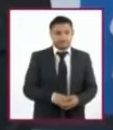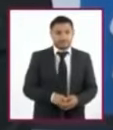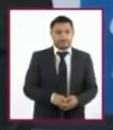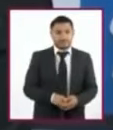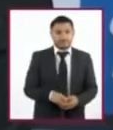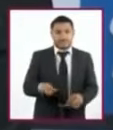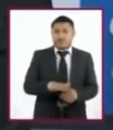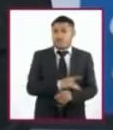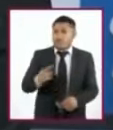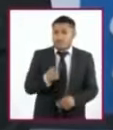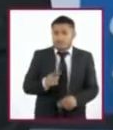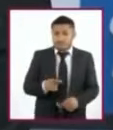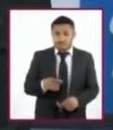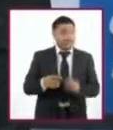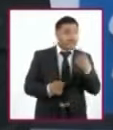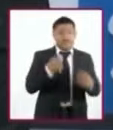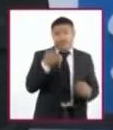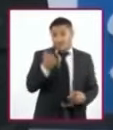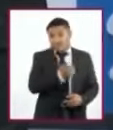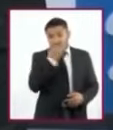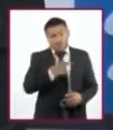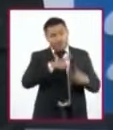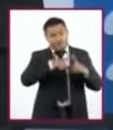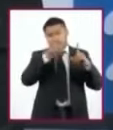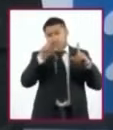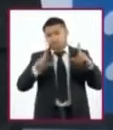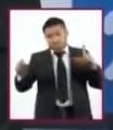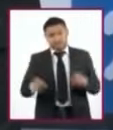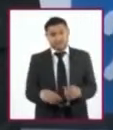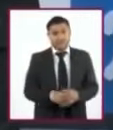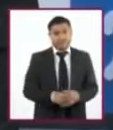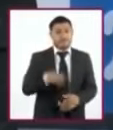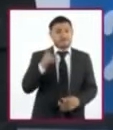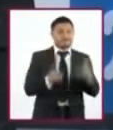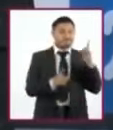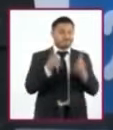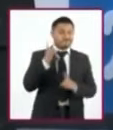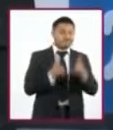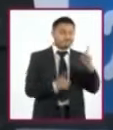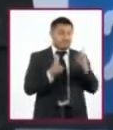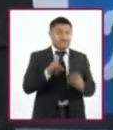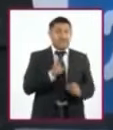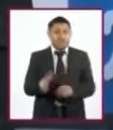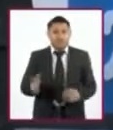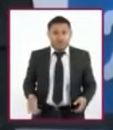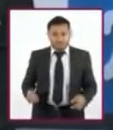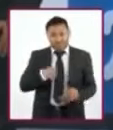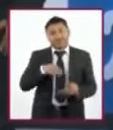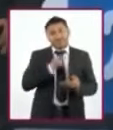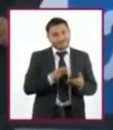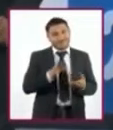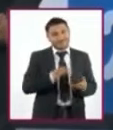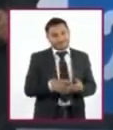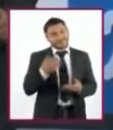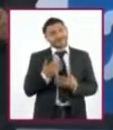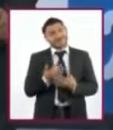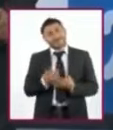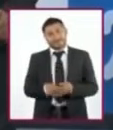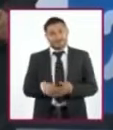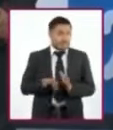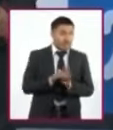¿Por qué? Porque hay alumnas y alumnos de varios lugares del país que aún tienen dudas. ¿Cuáles son? Se los voy a leer, permítame un segundo.